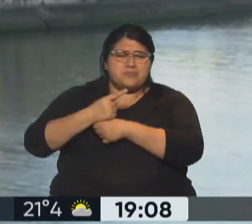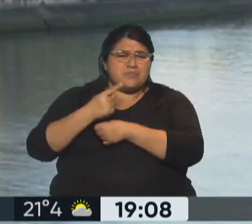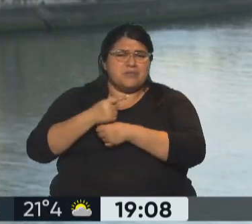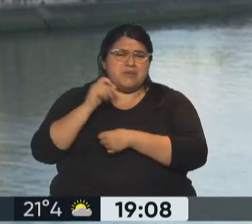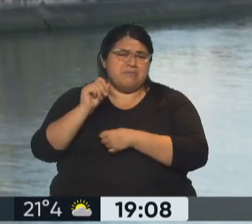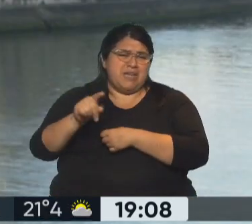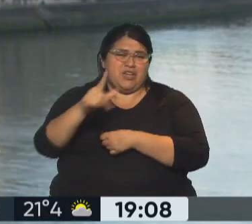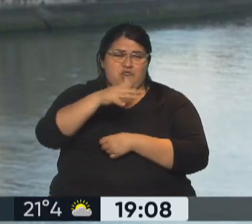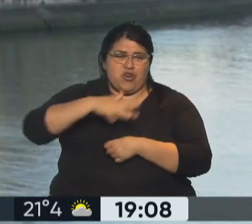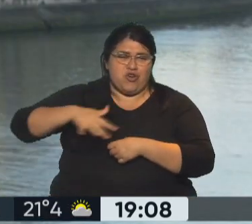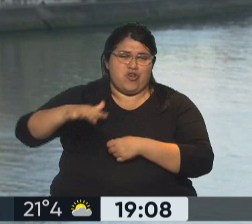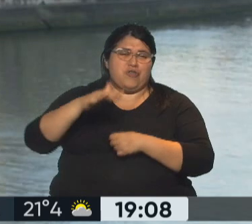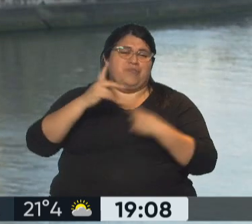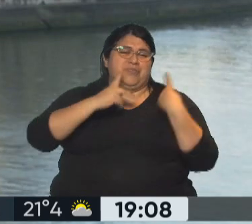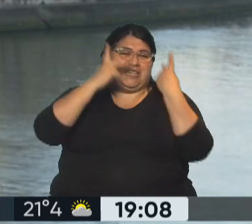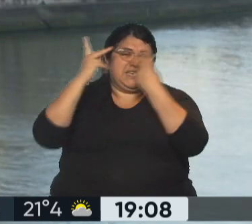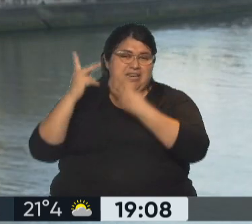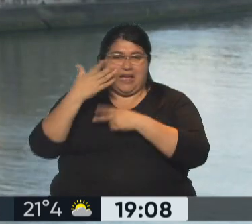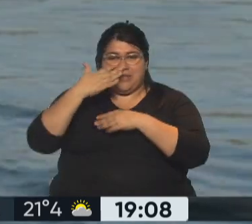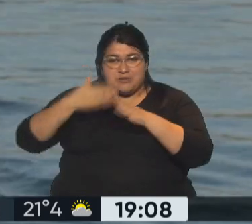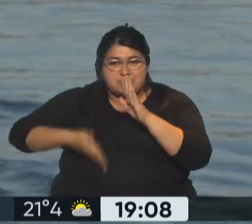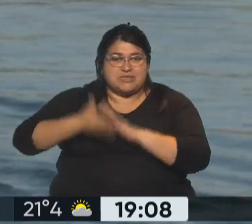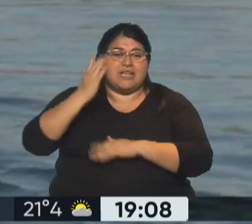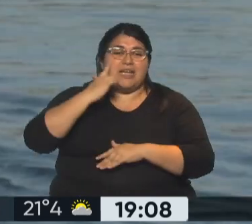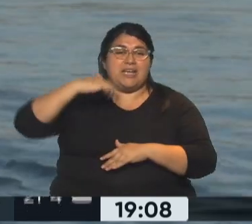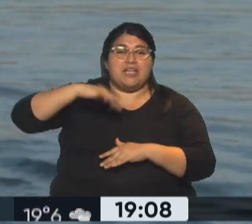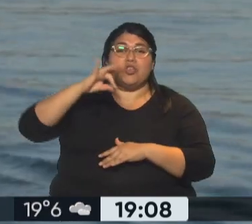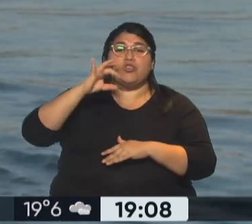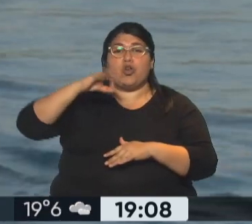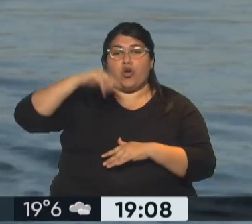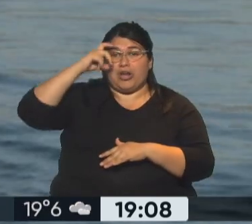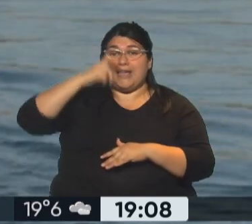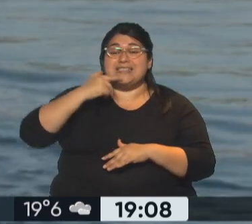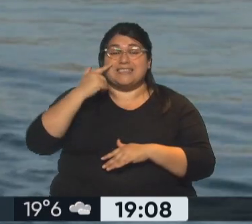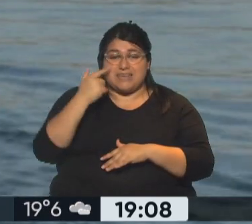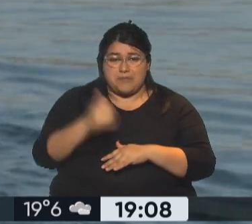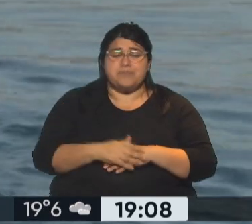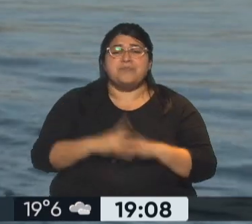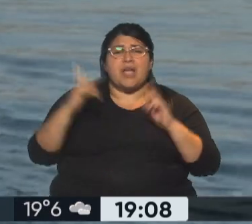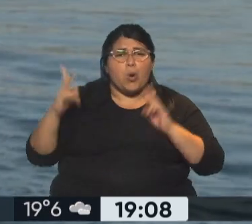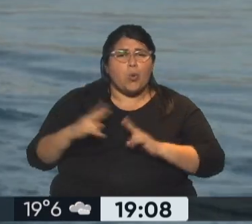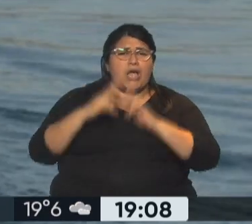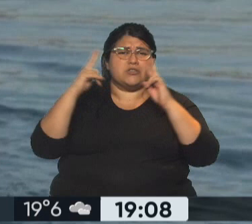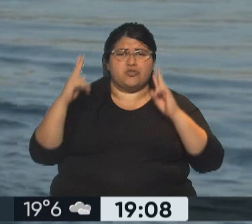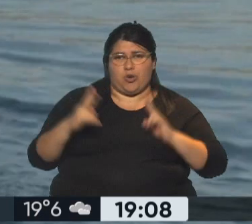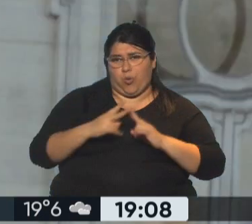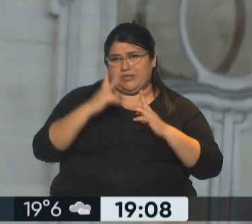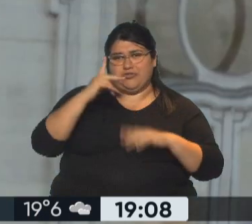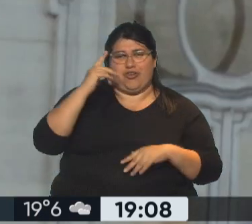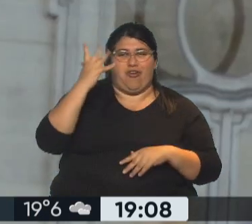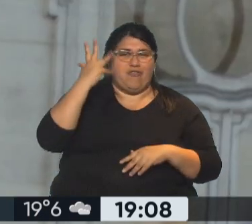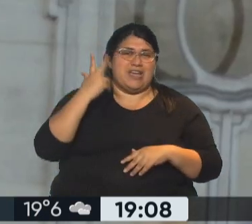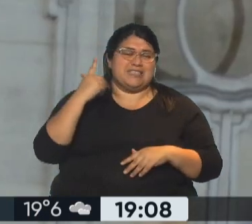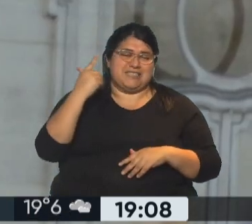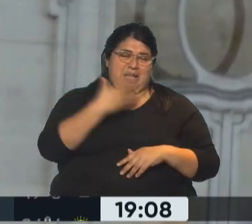su gira por Europa e Indonesia. Tras los varios encuentros que mantuvo con el presidente Macron,